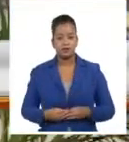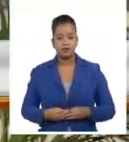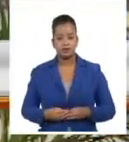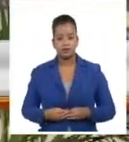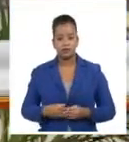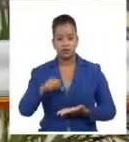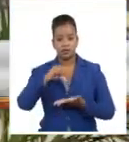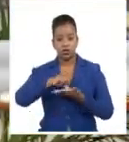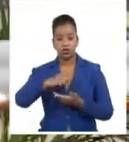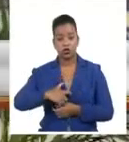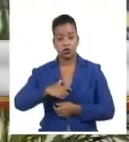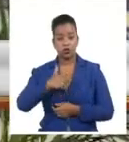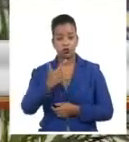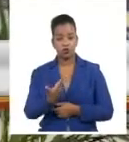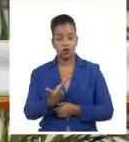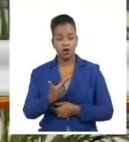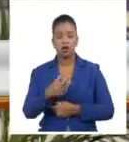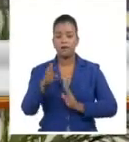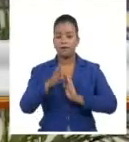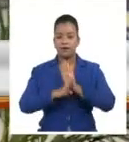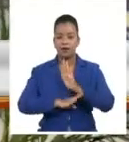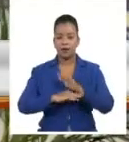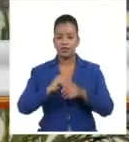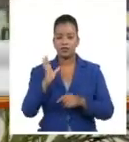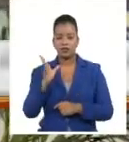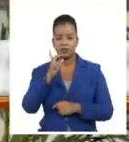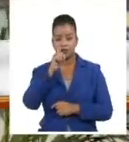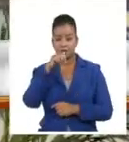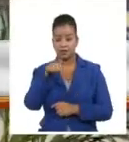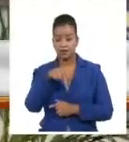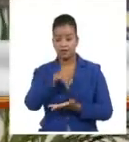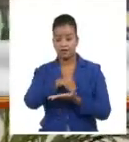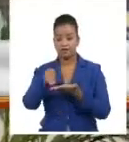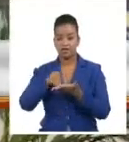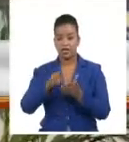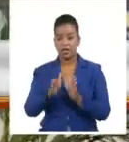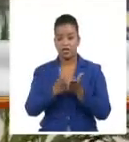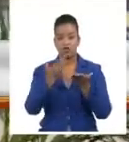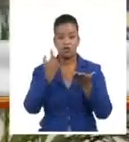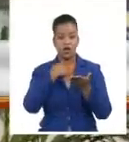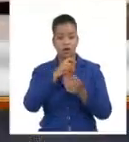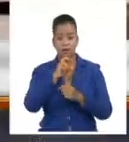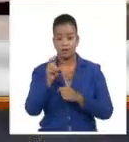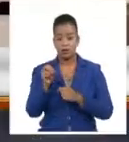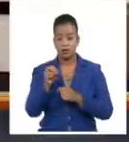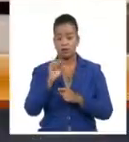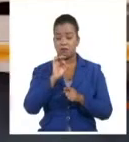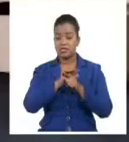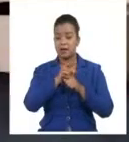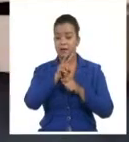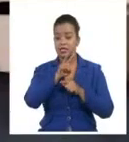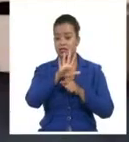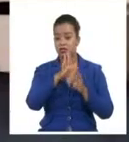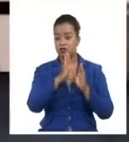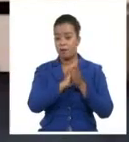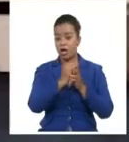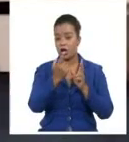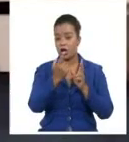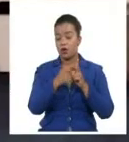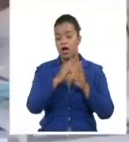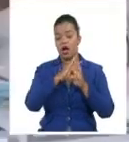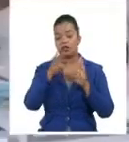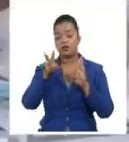preparando una excelente programación para esta Feria del Libro 2022 del 25 de mayo al 29 de